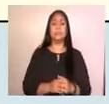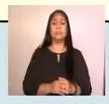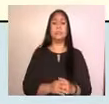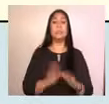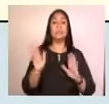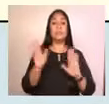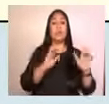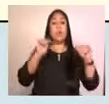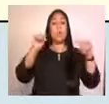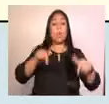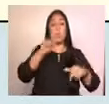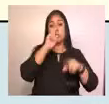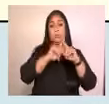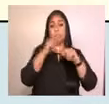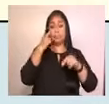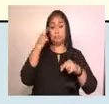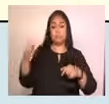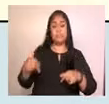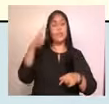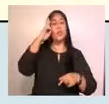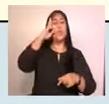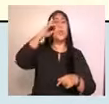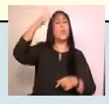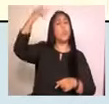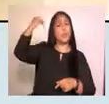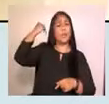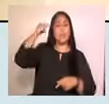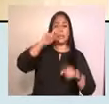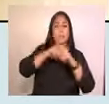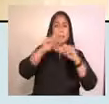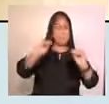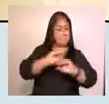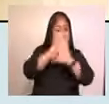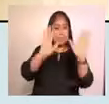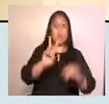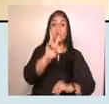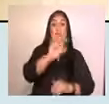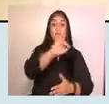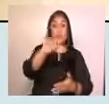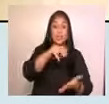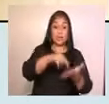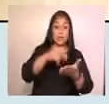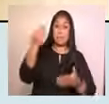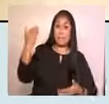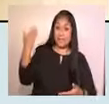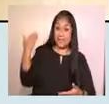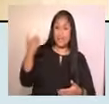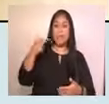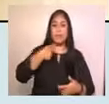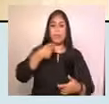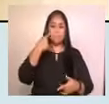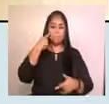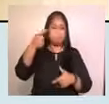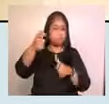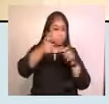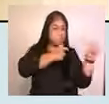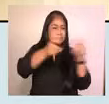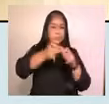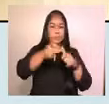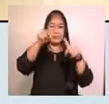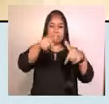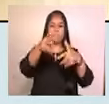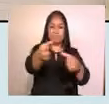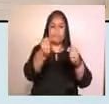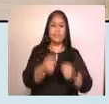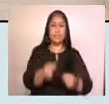Hoy traigo a mí la memoria de aquella madrugada del 2 de junio pasado, cuando tomamos el control de esta cárcel